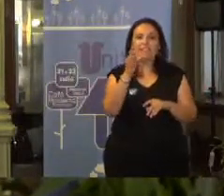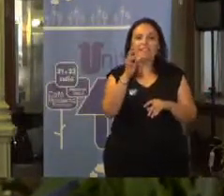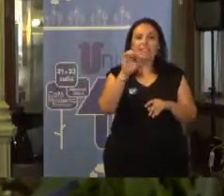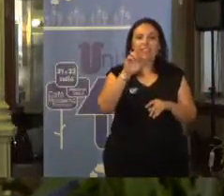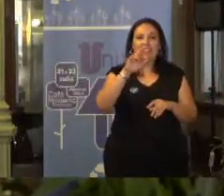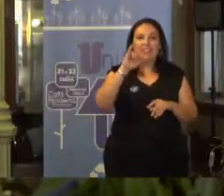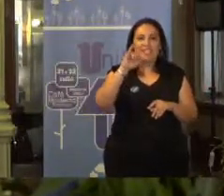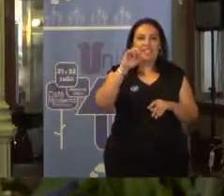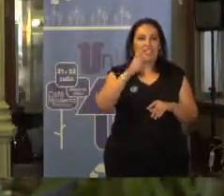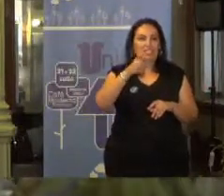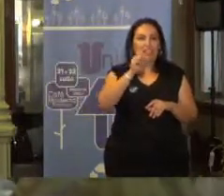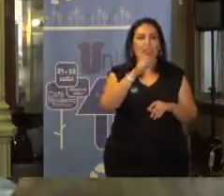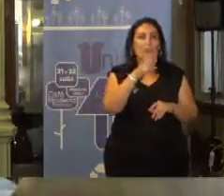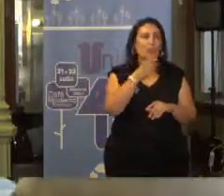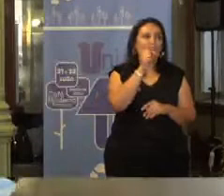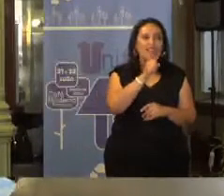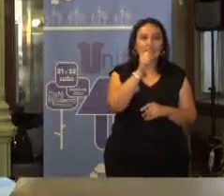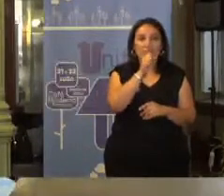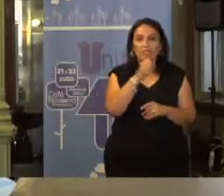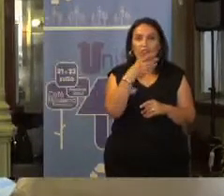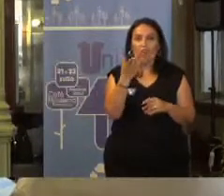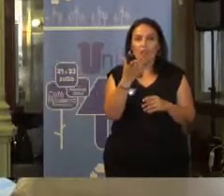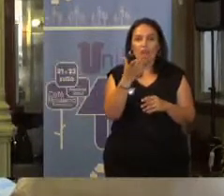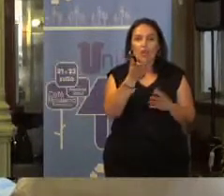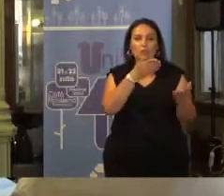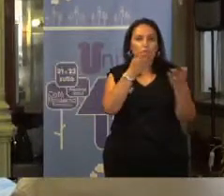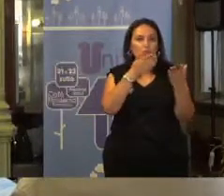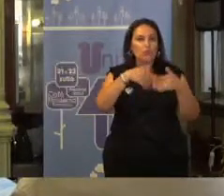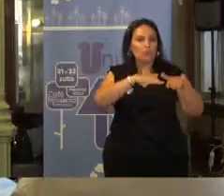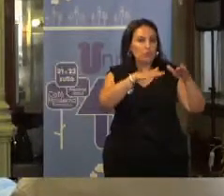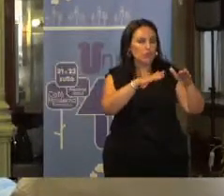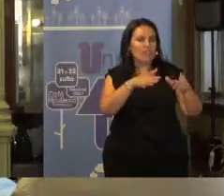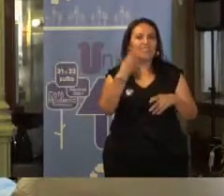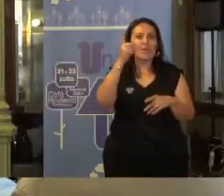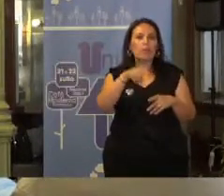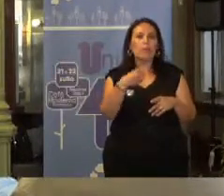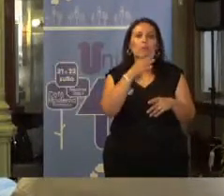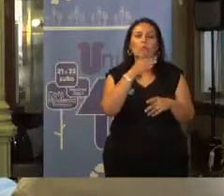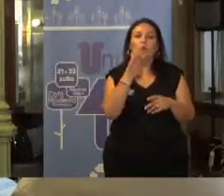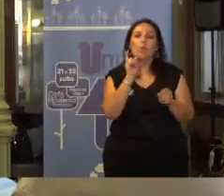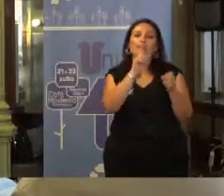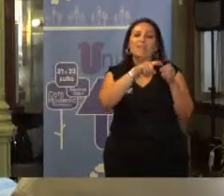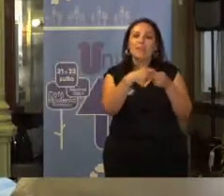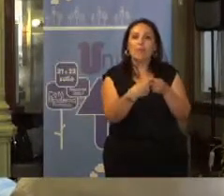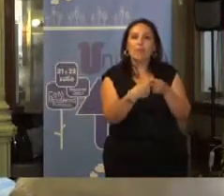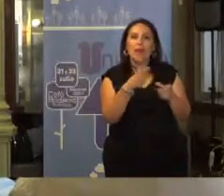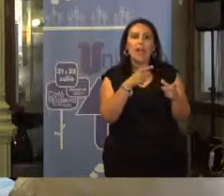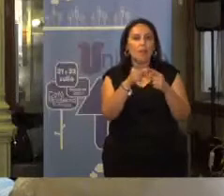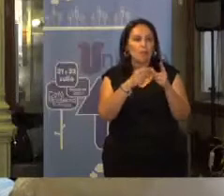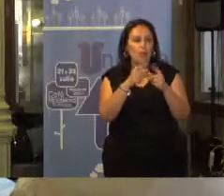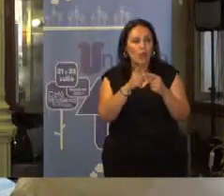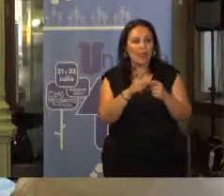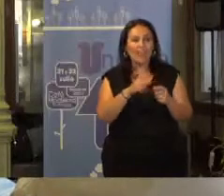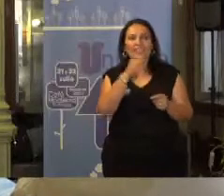coñecedes seguramente por cantante de Fuxan os Ventos e que é militante do BNG. E temos a Teresa Cuña, profesora de Socioloxía